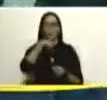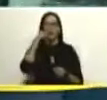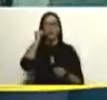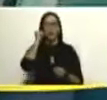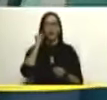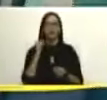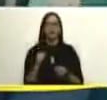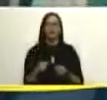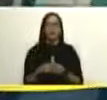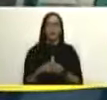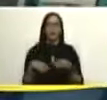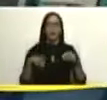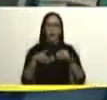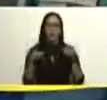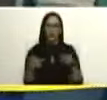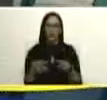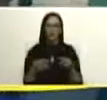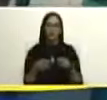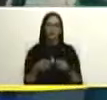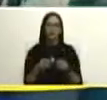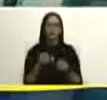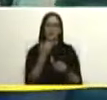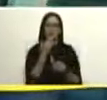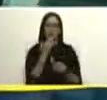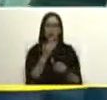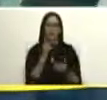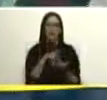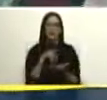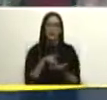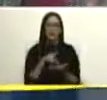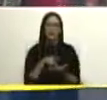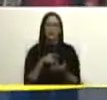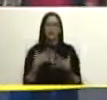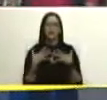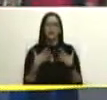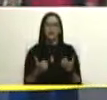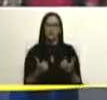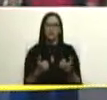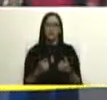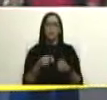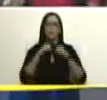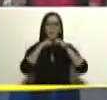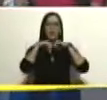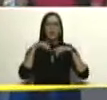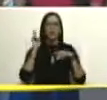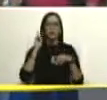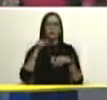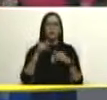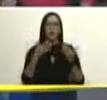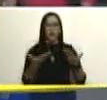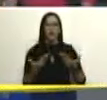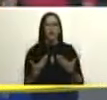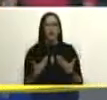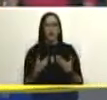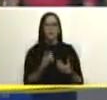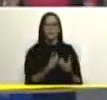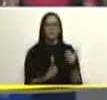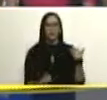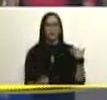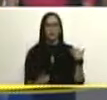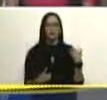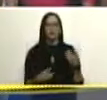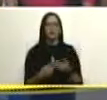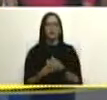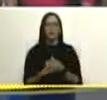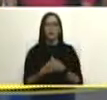y de los sectores adyacentes, participaron en este rescate. Un milagro que usted nos ha regalado, presidente, y por eso le